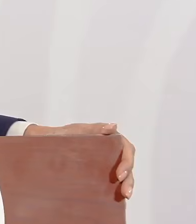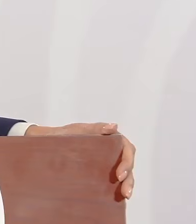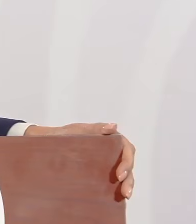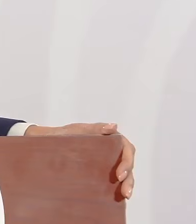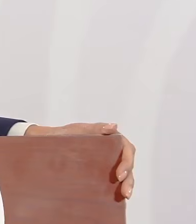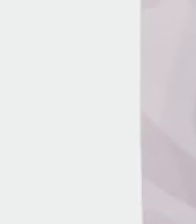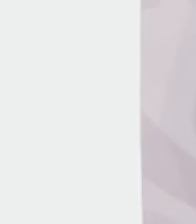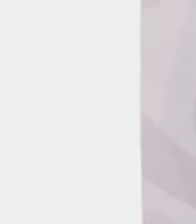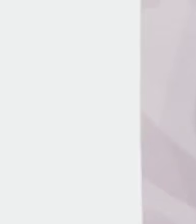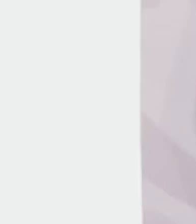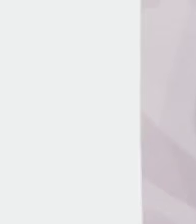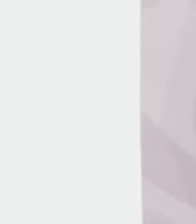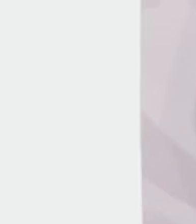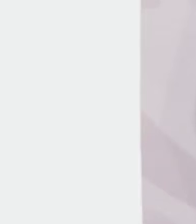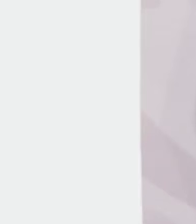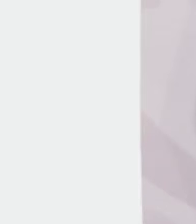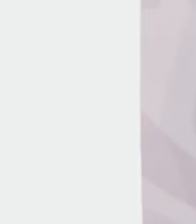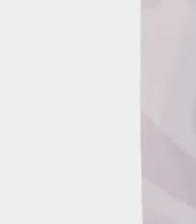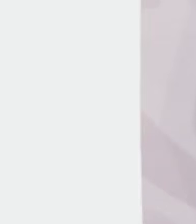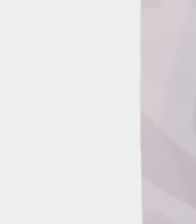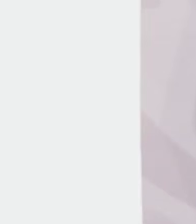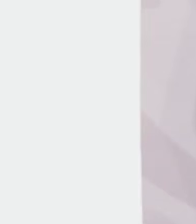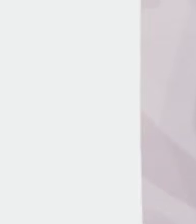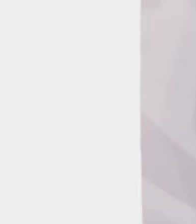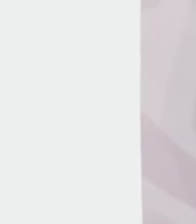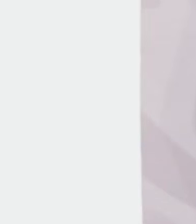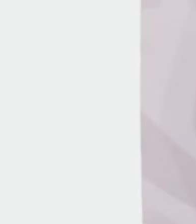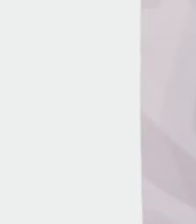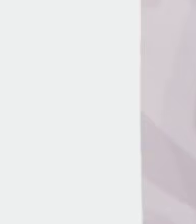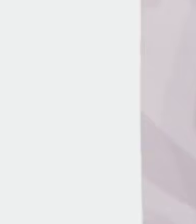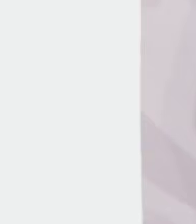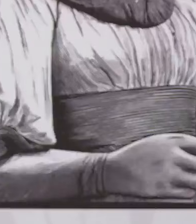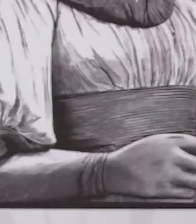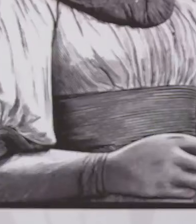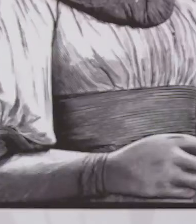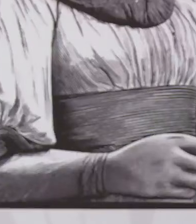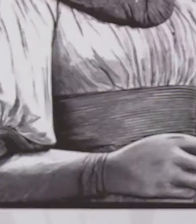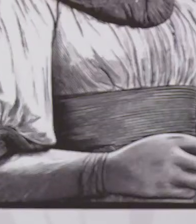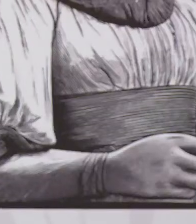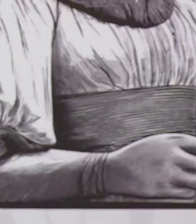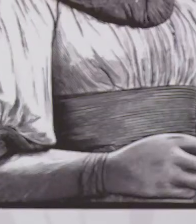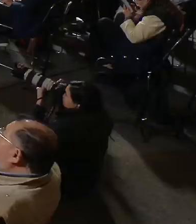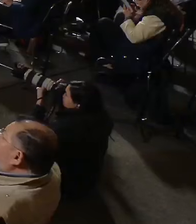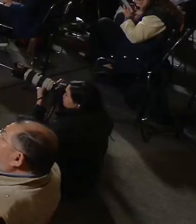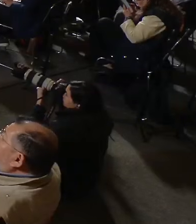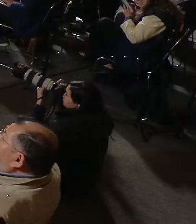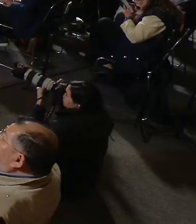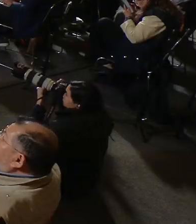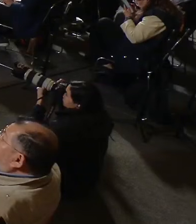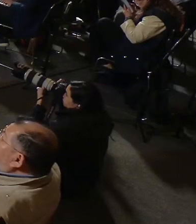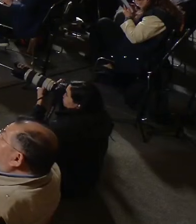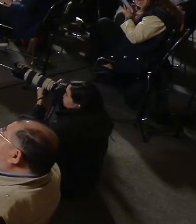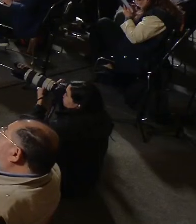Habría que entender cuáles son esos mecanismos para ver si empresarios mexicanos no quieren invertir en Cuba, por ejemplo. Creo que era para